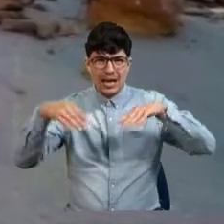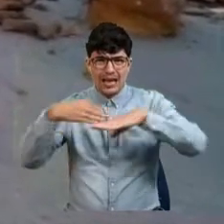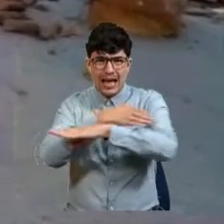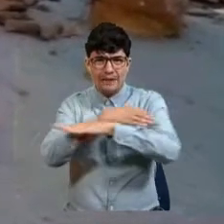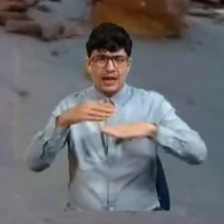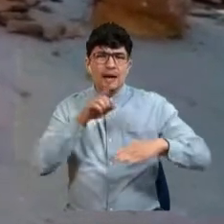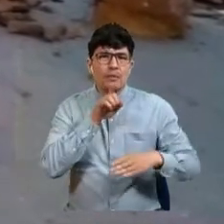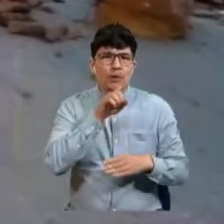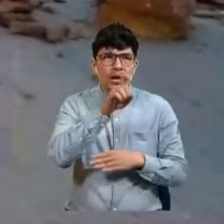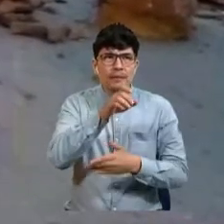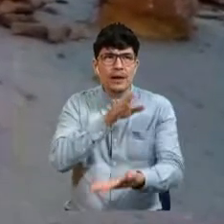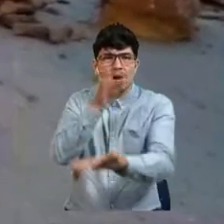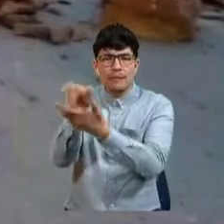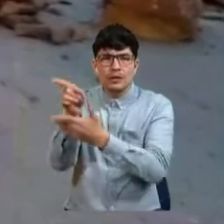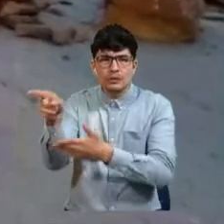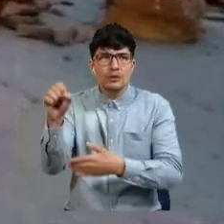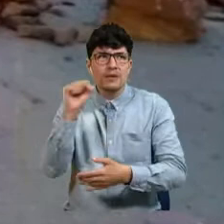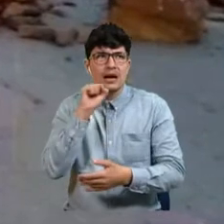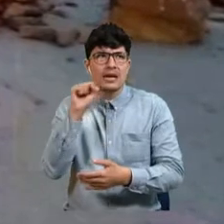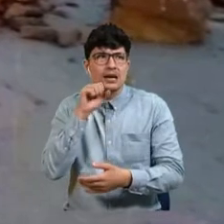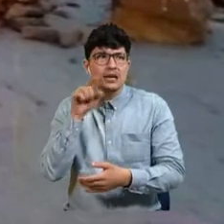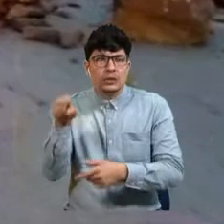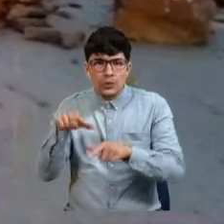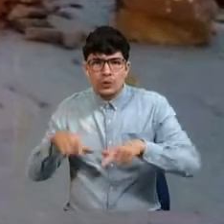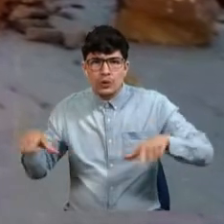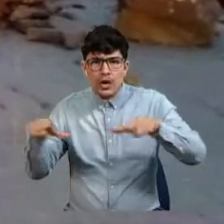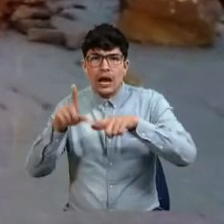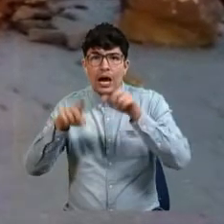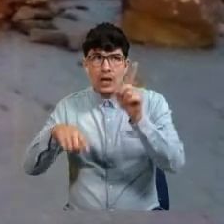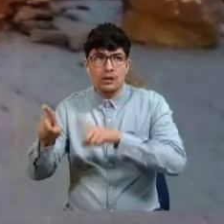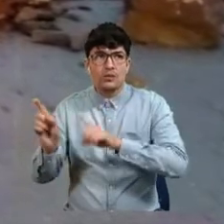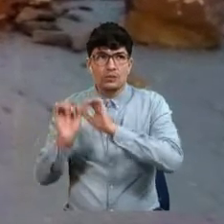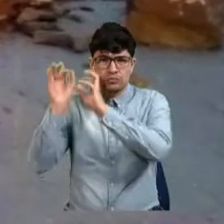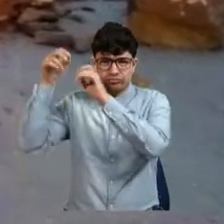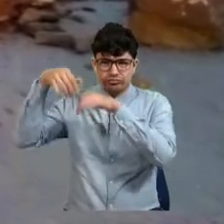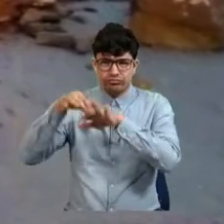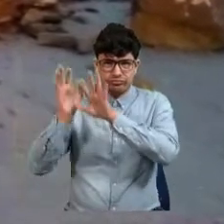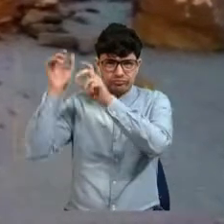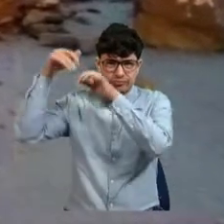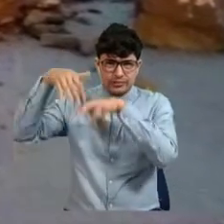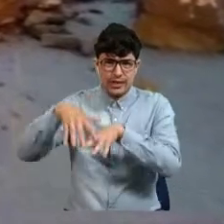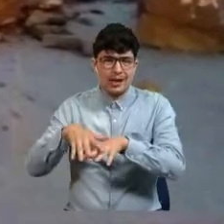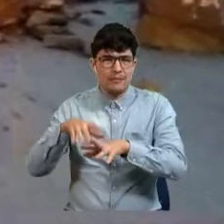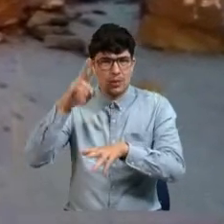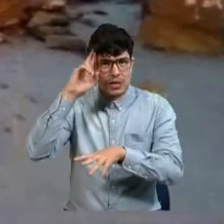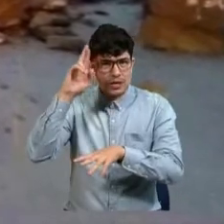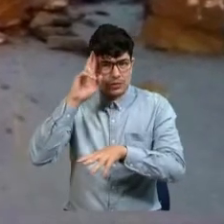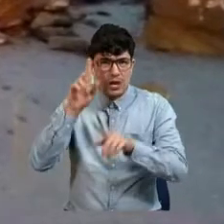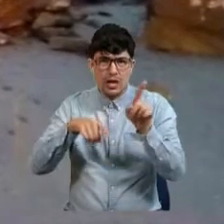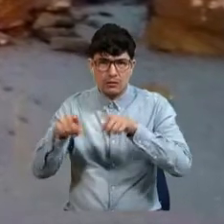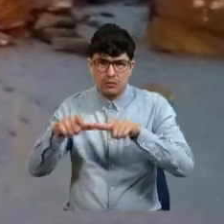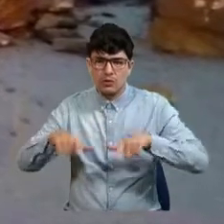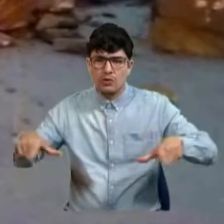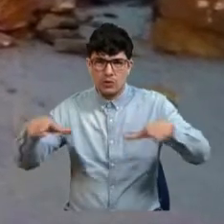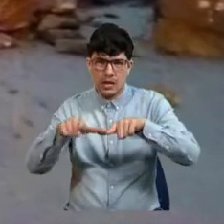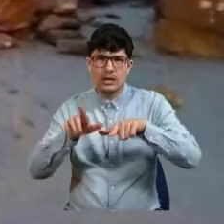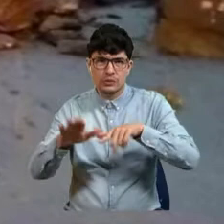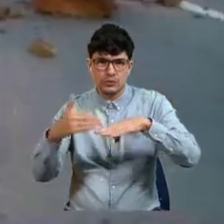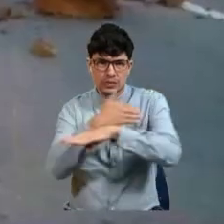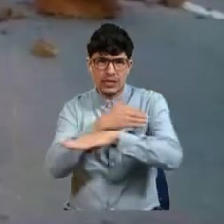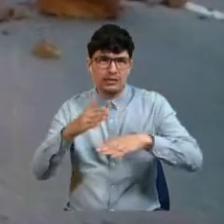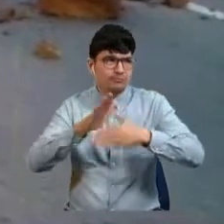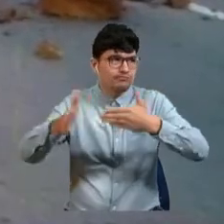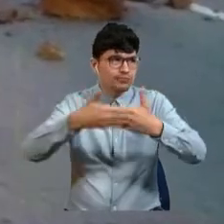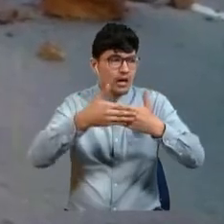vía Bucaramanga-Barranca Bermeja se han presentado deslizamientos, lo que ha impedido el tráfico normal. A esta